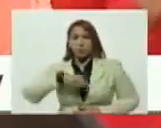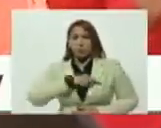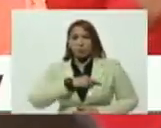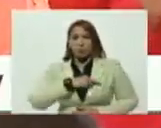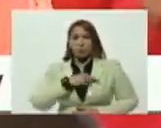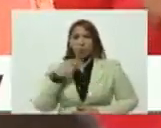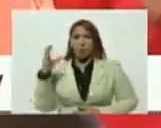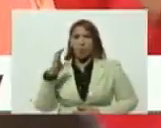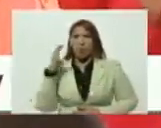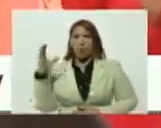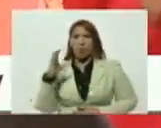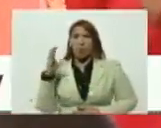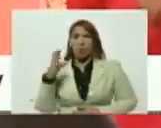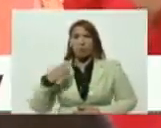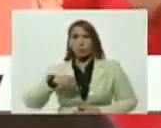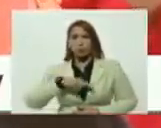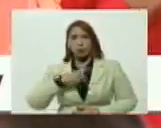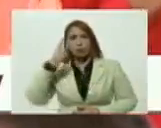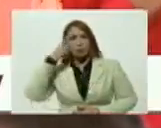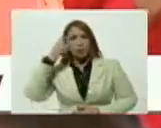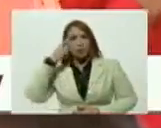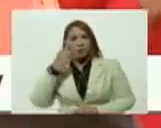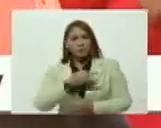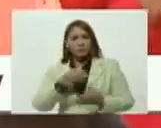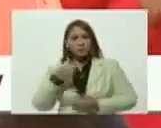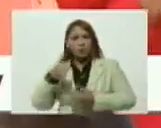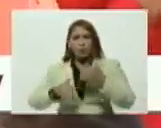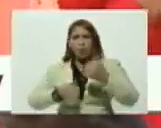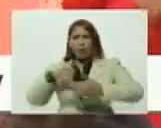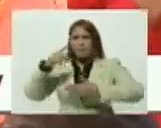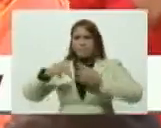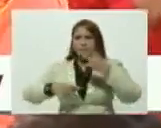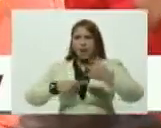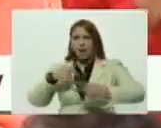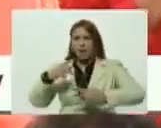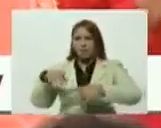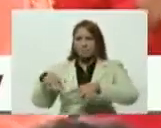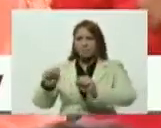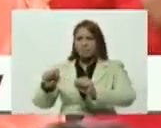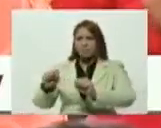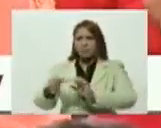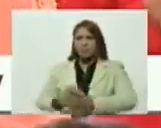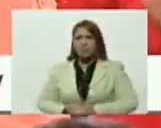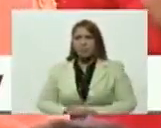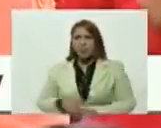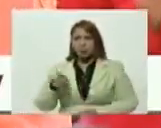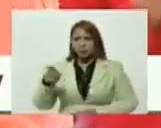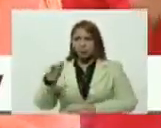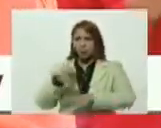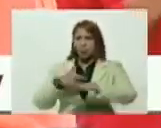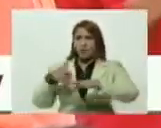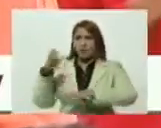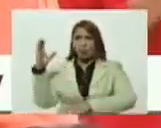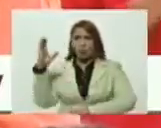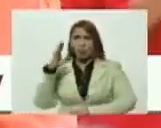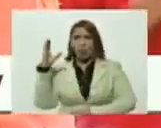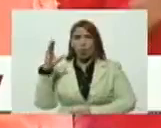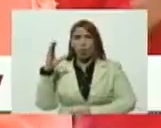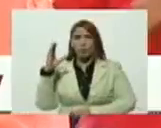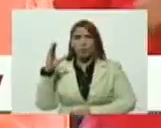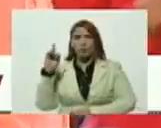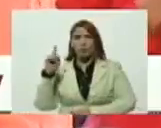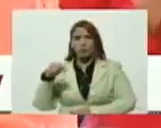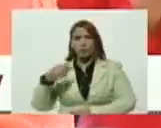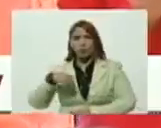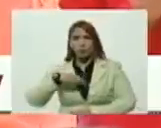Colombia y que sabemos perfectamente cuáles han sido sus planes imperiales desde ese gobierno colombiano. Y que por cierto, desde